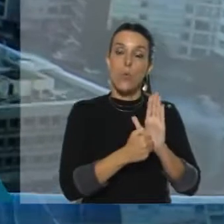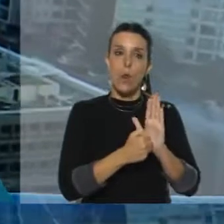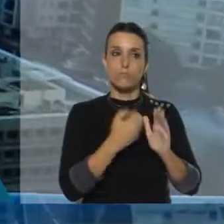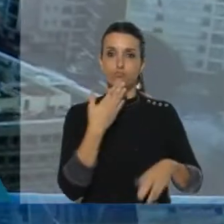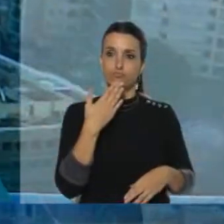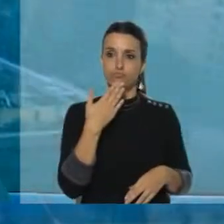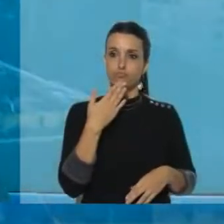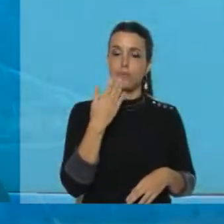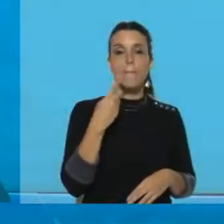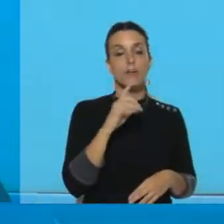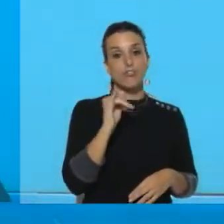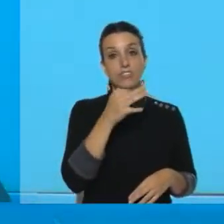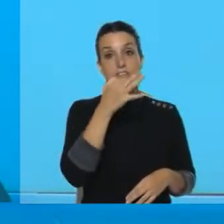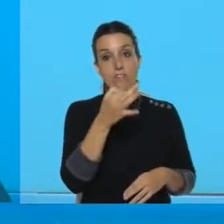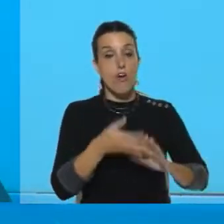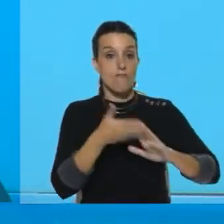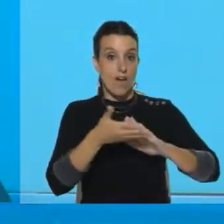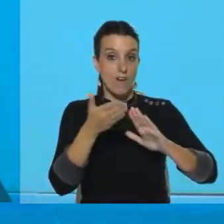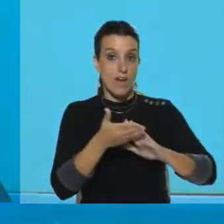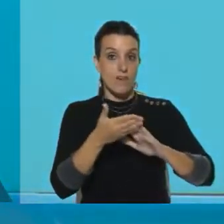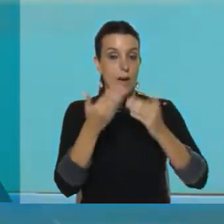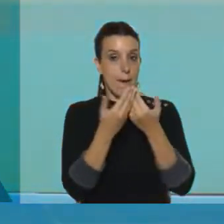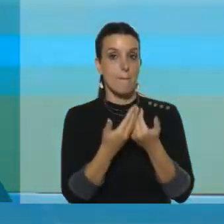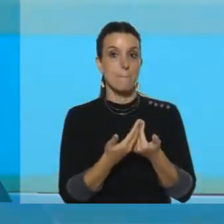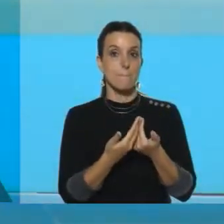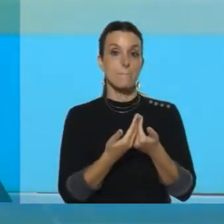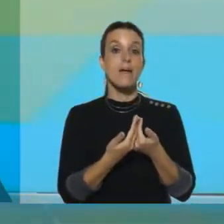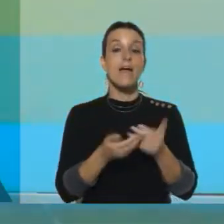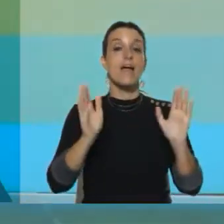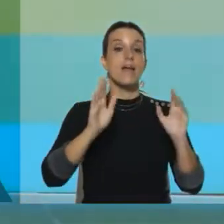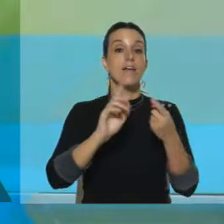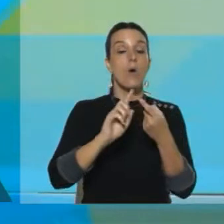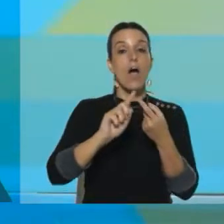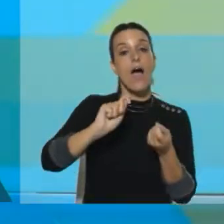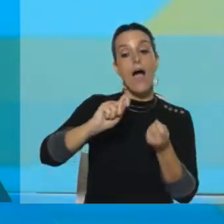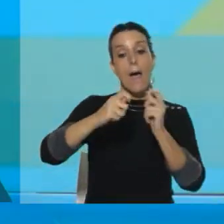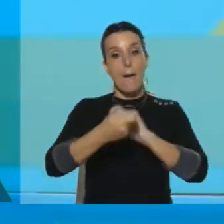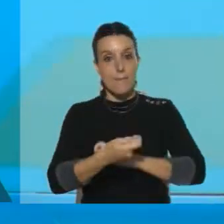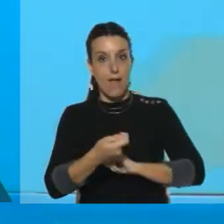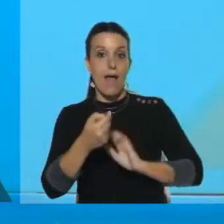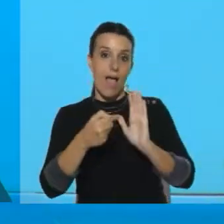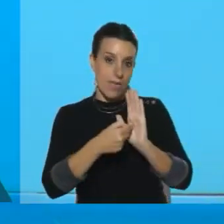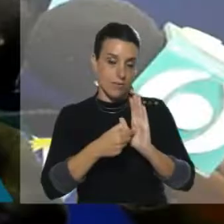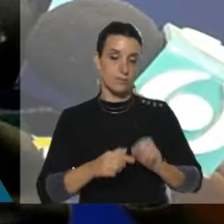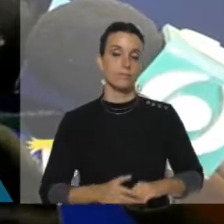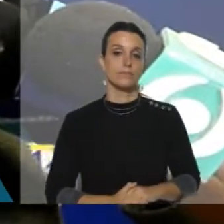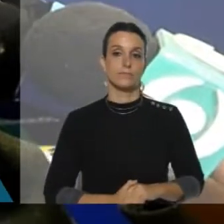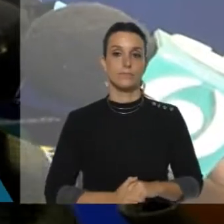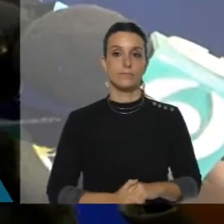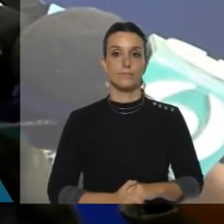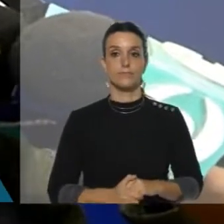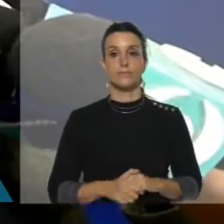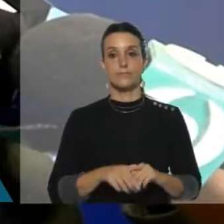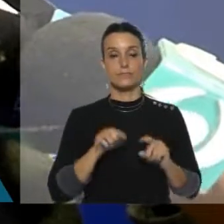aunque sí adelantó que próximamente se comenzarán a negociar la reestructura que allí se proponía esto